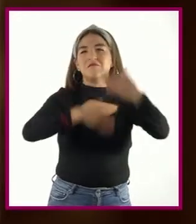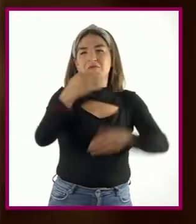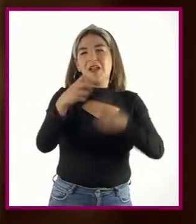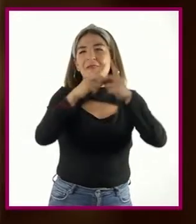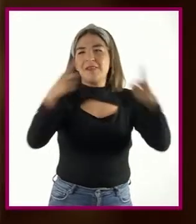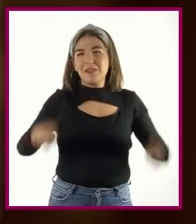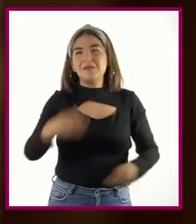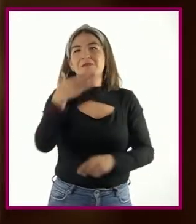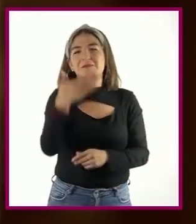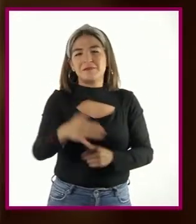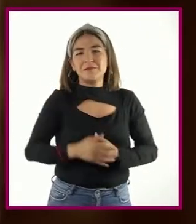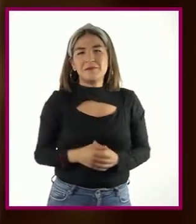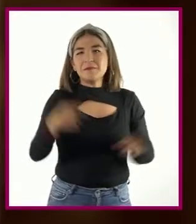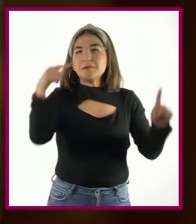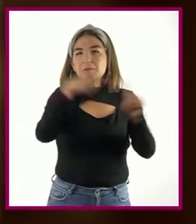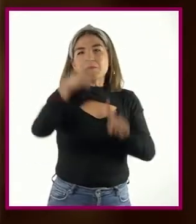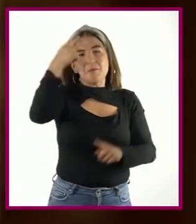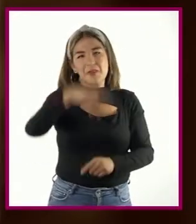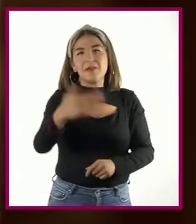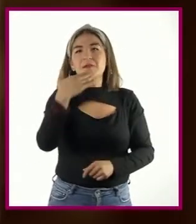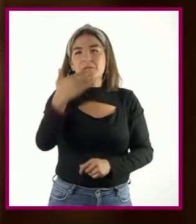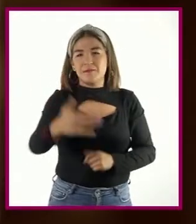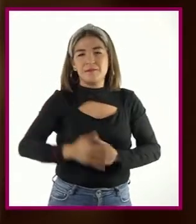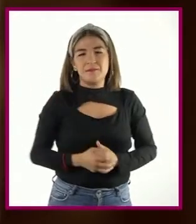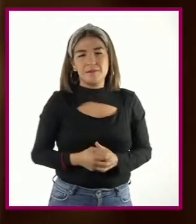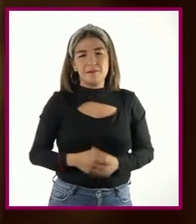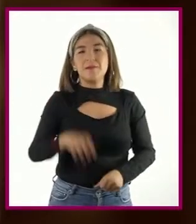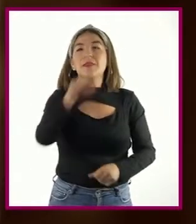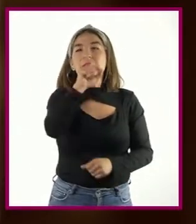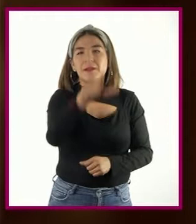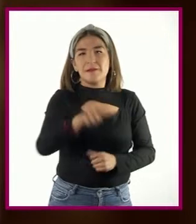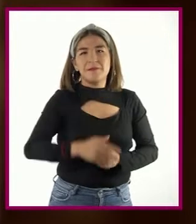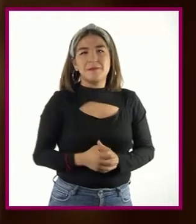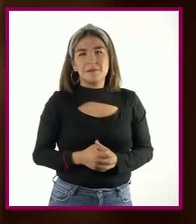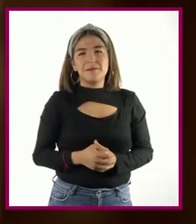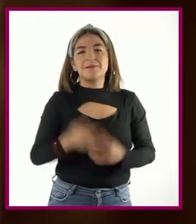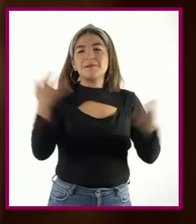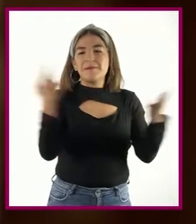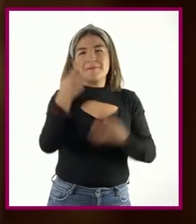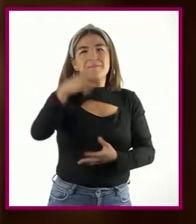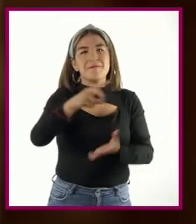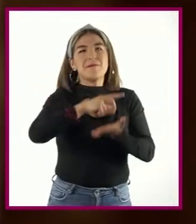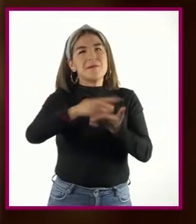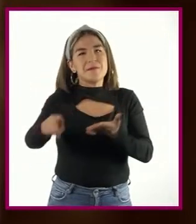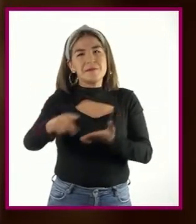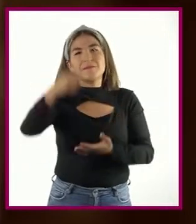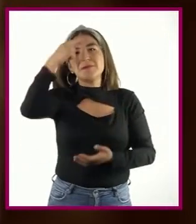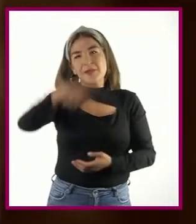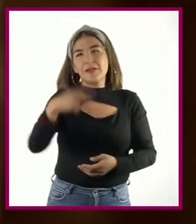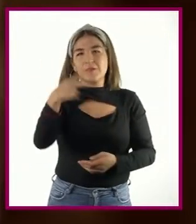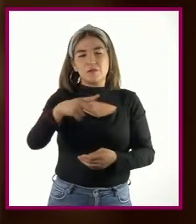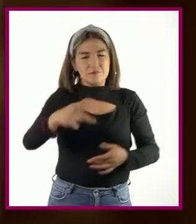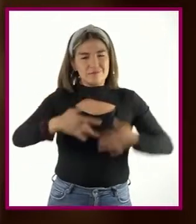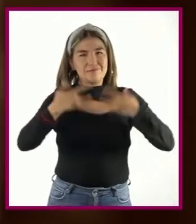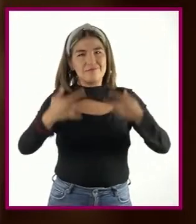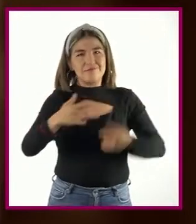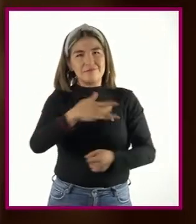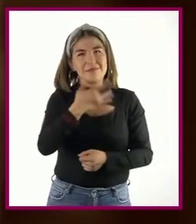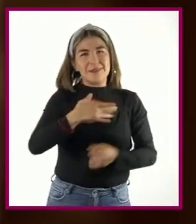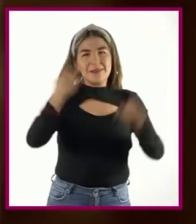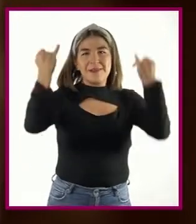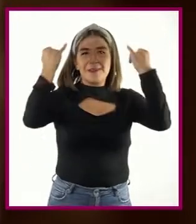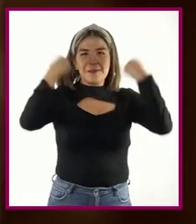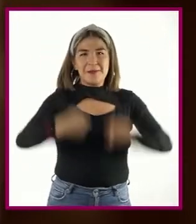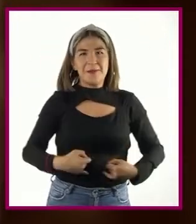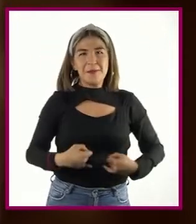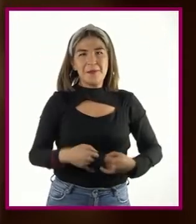en condiciones óptimas y de bienestar. También está su derecho a la identidad, ¿no? Contar